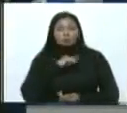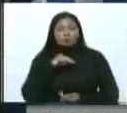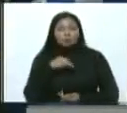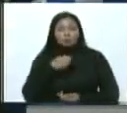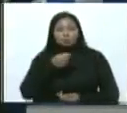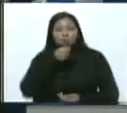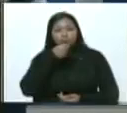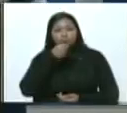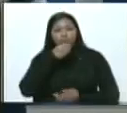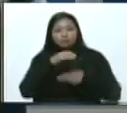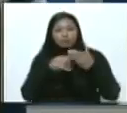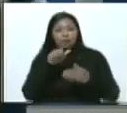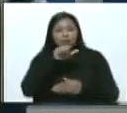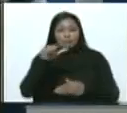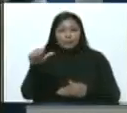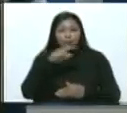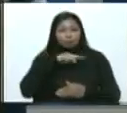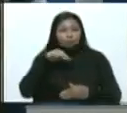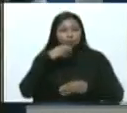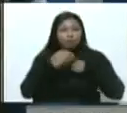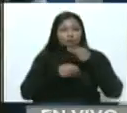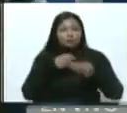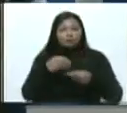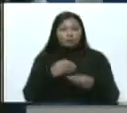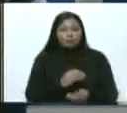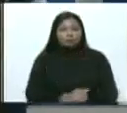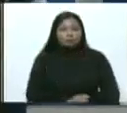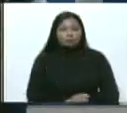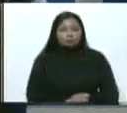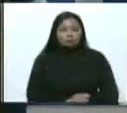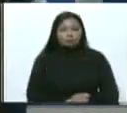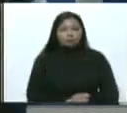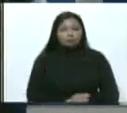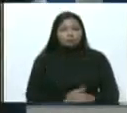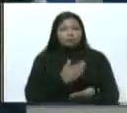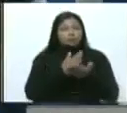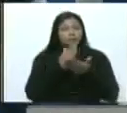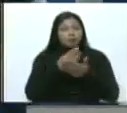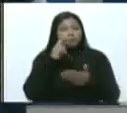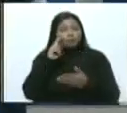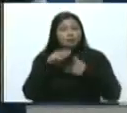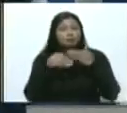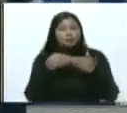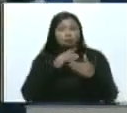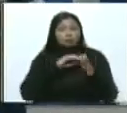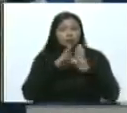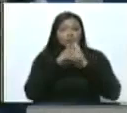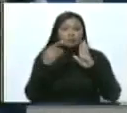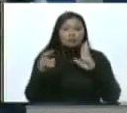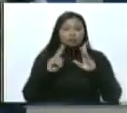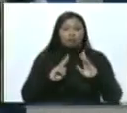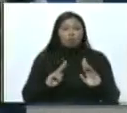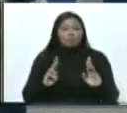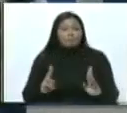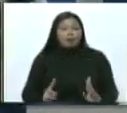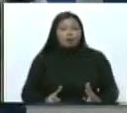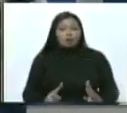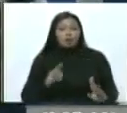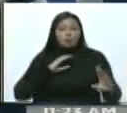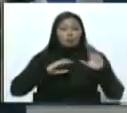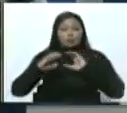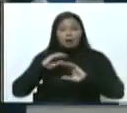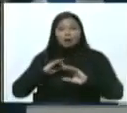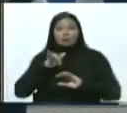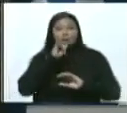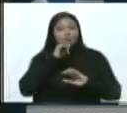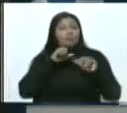alocución de la semana. Siempre observo y digo que es con el derecho humano a comunicar, a informar,